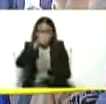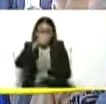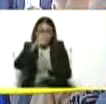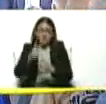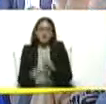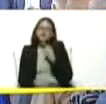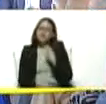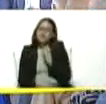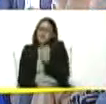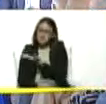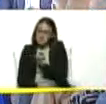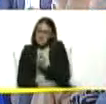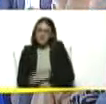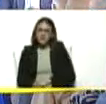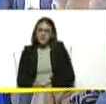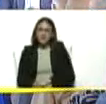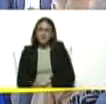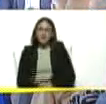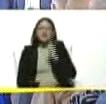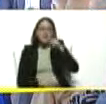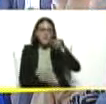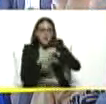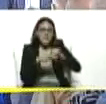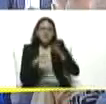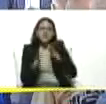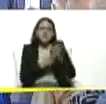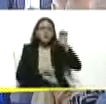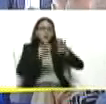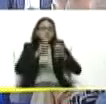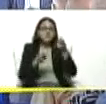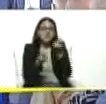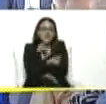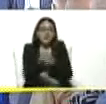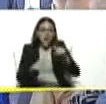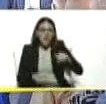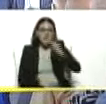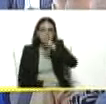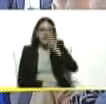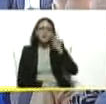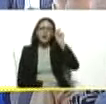Economía, ministra de Finanzas también,